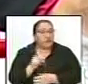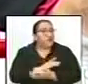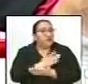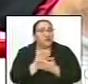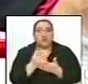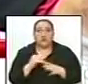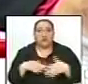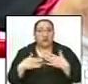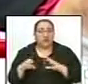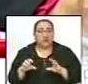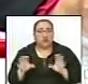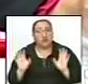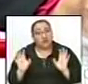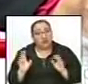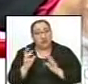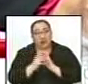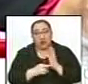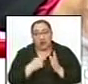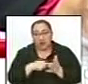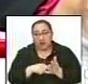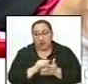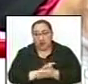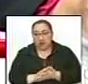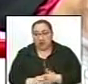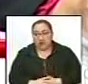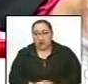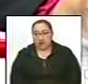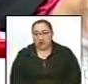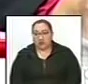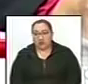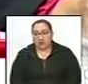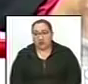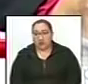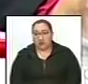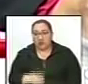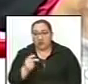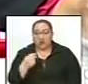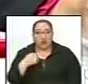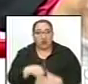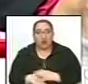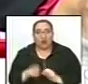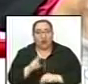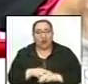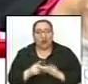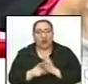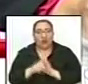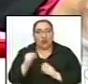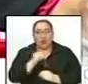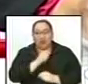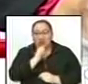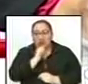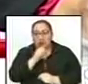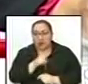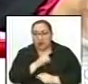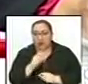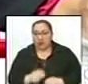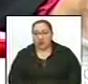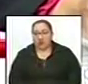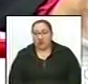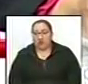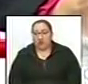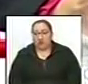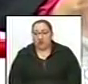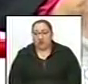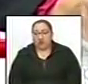nadie está impedido de hacer lo que en el reglamento no está contenido. Como no estamos dentro de la práctica del derecho privado, ha dicho que eso tampoco es